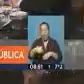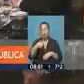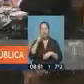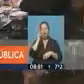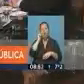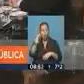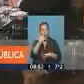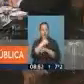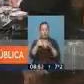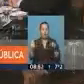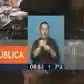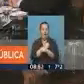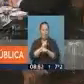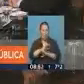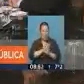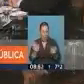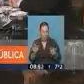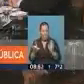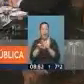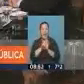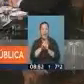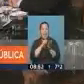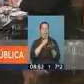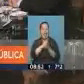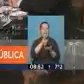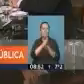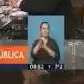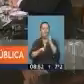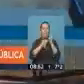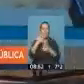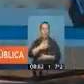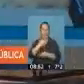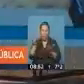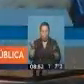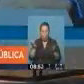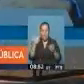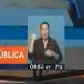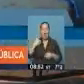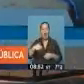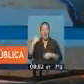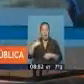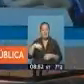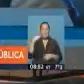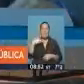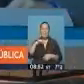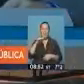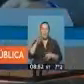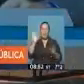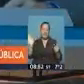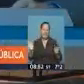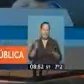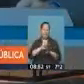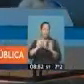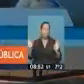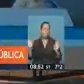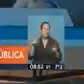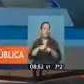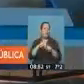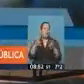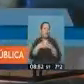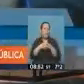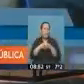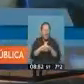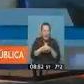se logró la media sanción de la ley de acceso a la información pública, en donde Argentina debe lograr salir del